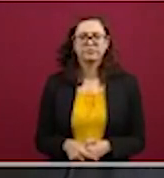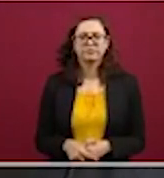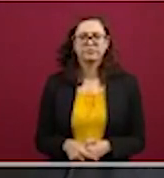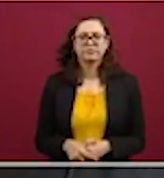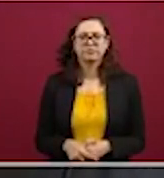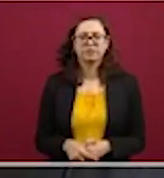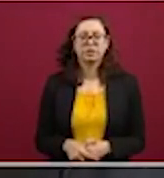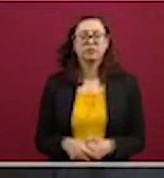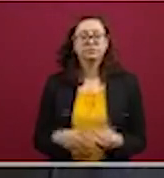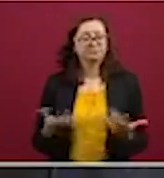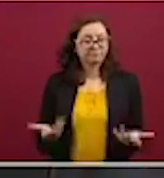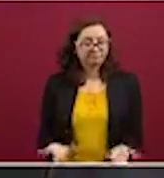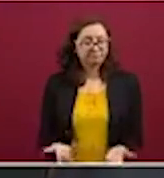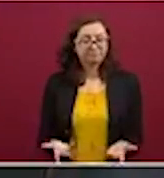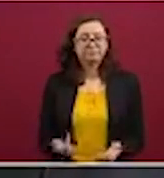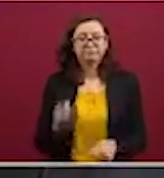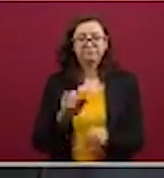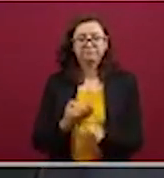un acuerdo